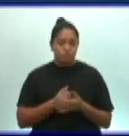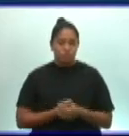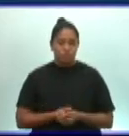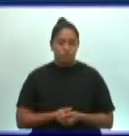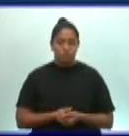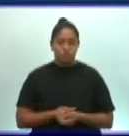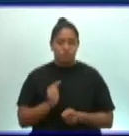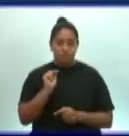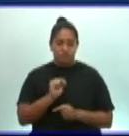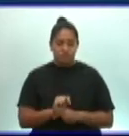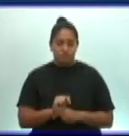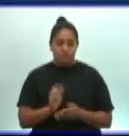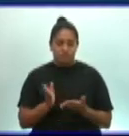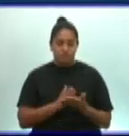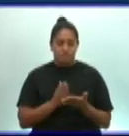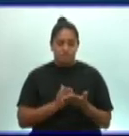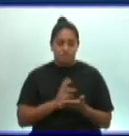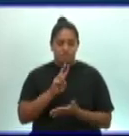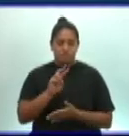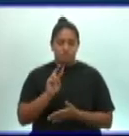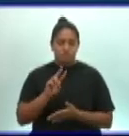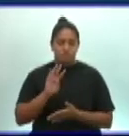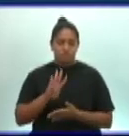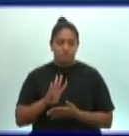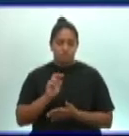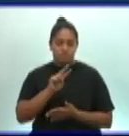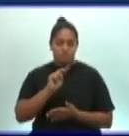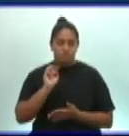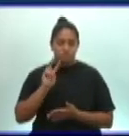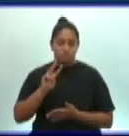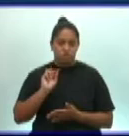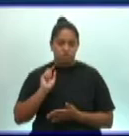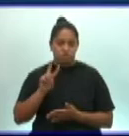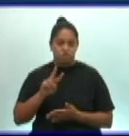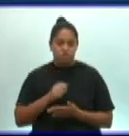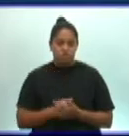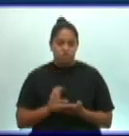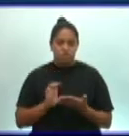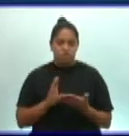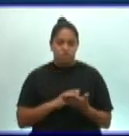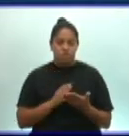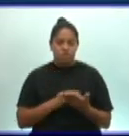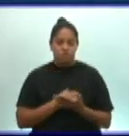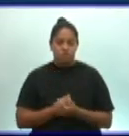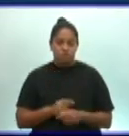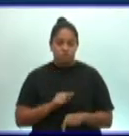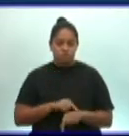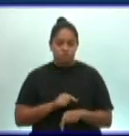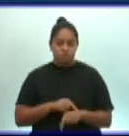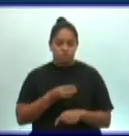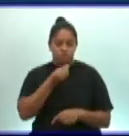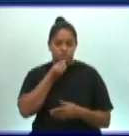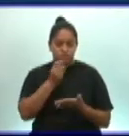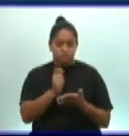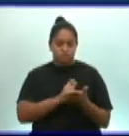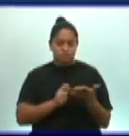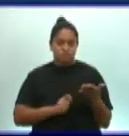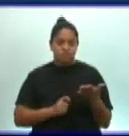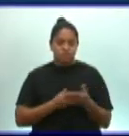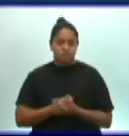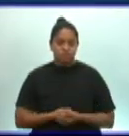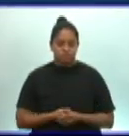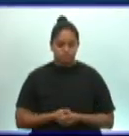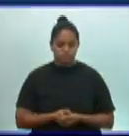específicamente se encuentra entre las páginas 224 y 232 de su libro de texto. Les doy un breve tiempo para que tomen nota del